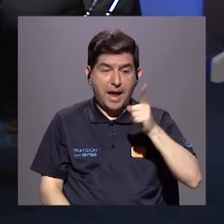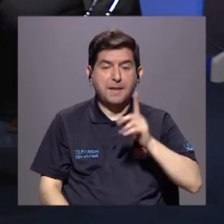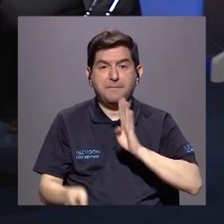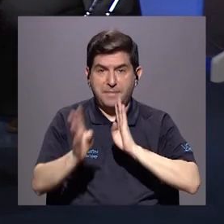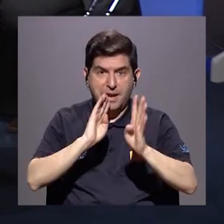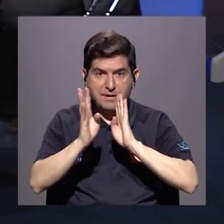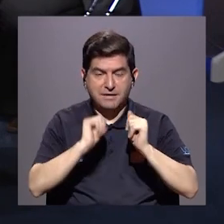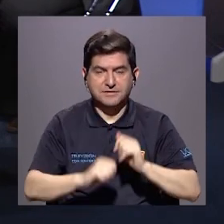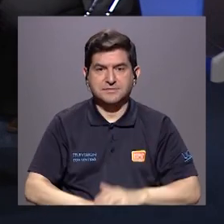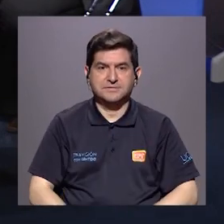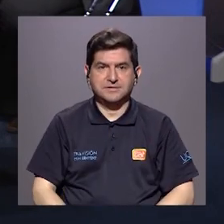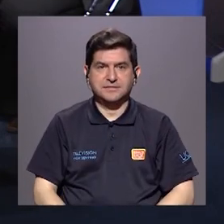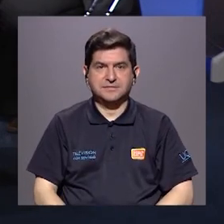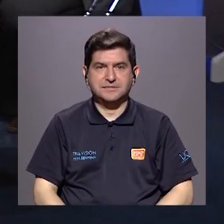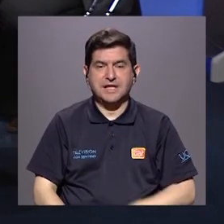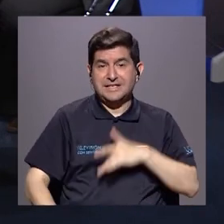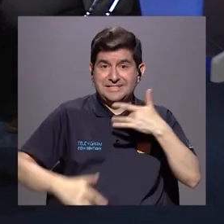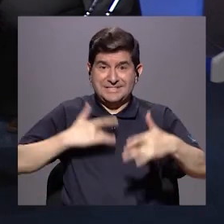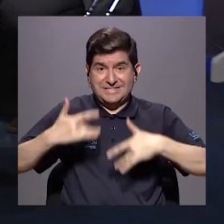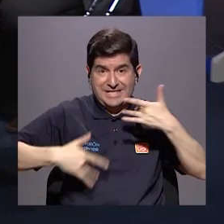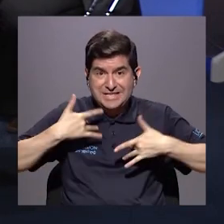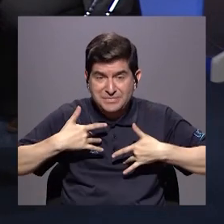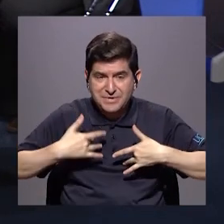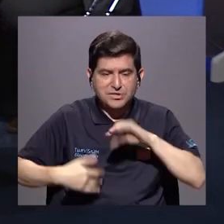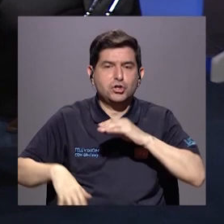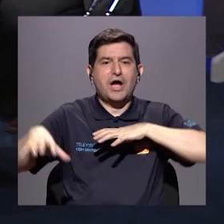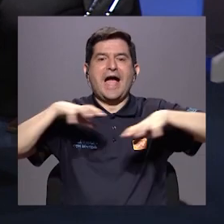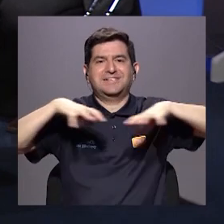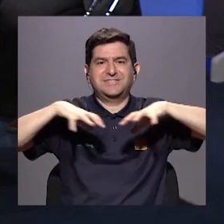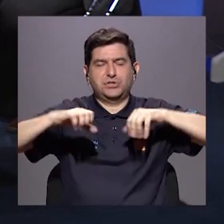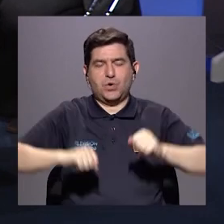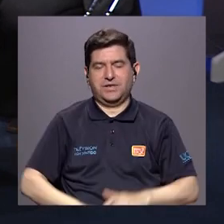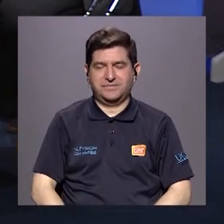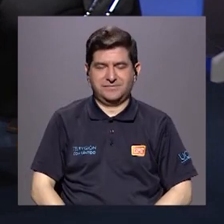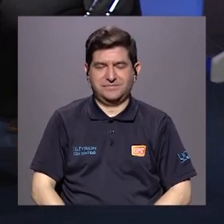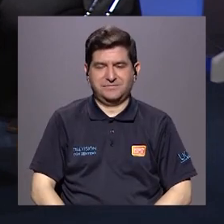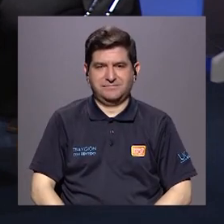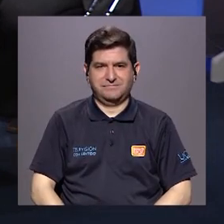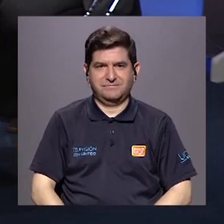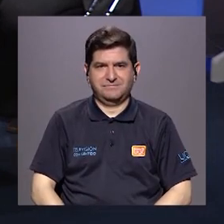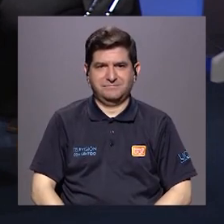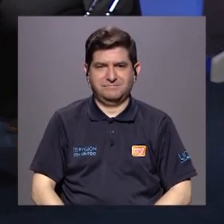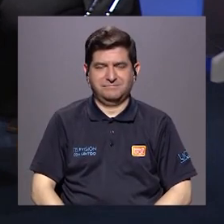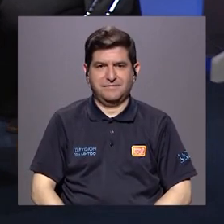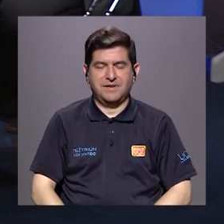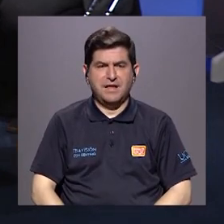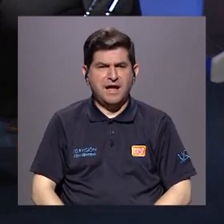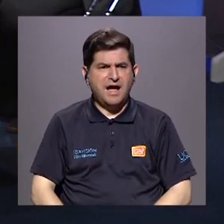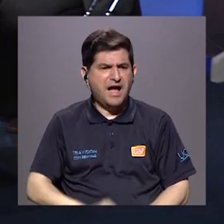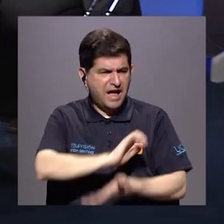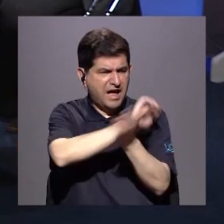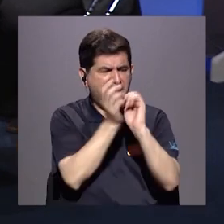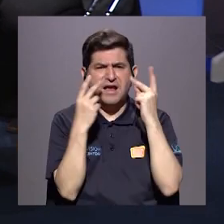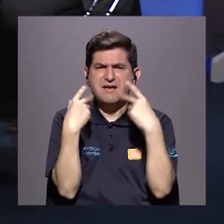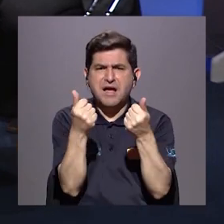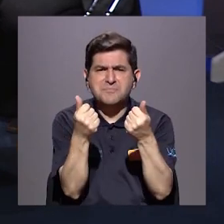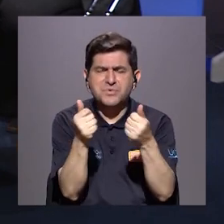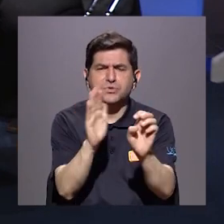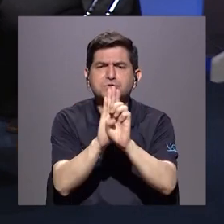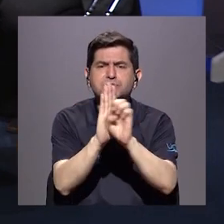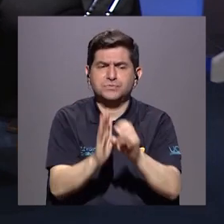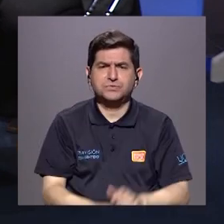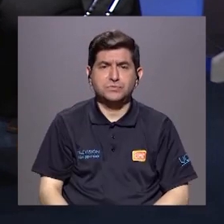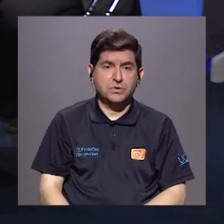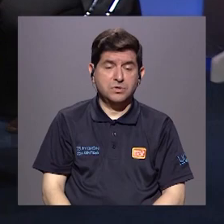verbales o no verbales sentimientos y acciones o comportamientos entonces cuando hablamos de cambios repentinos por ejemplo